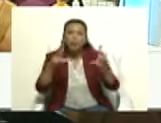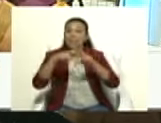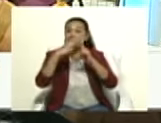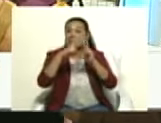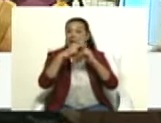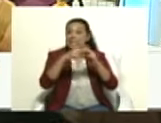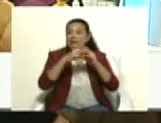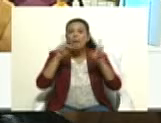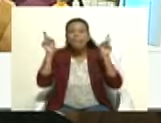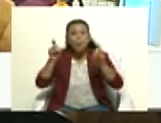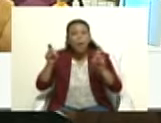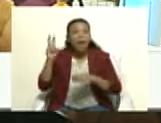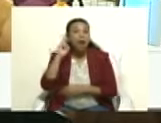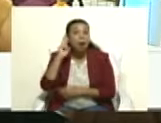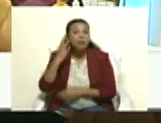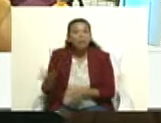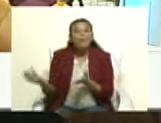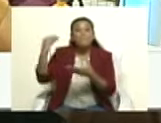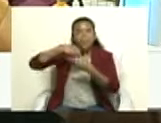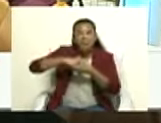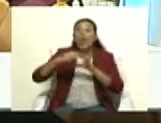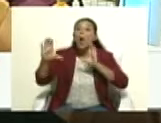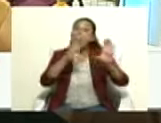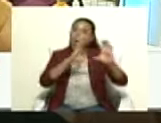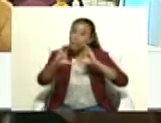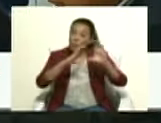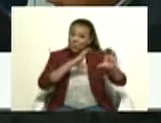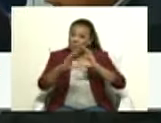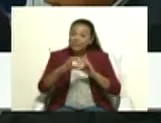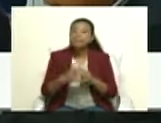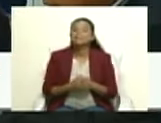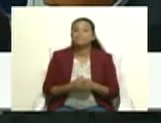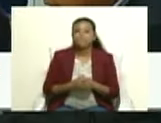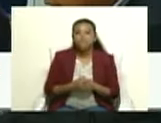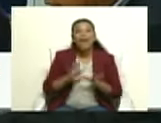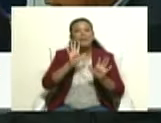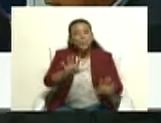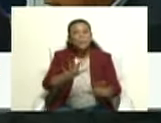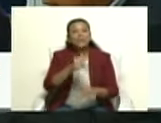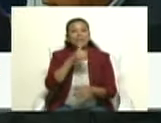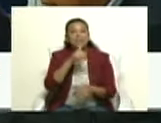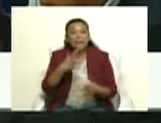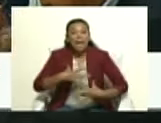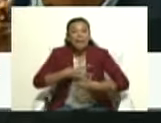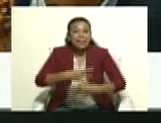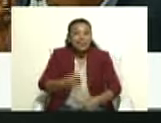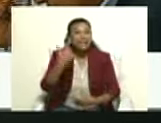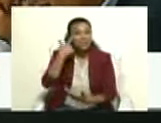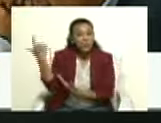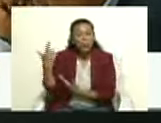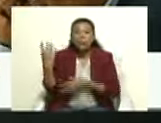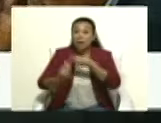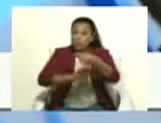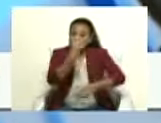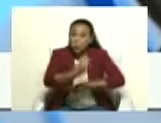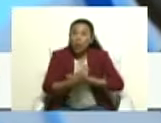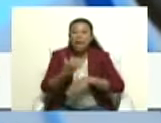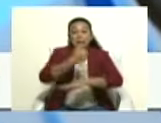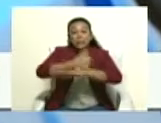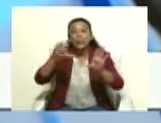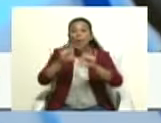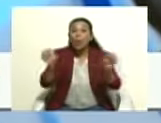de formación a las radios que forman parte de esta Cámara. Asimismo, estas iniciativas se ejecutan en los